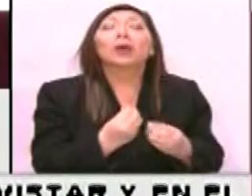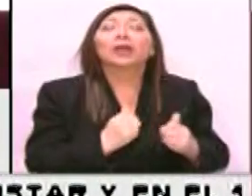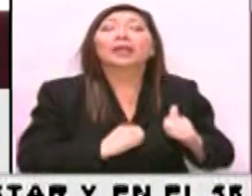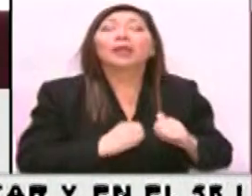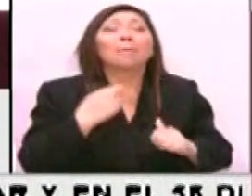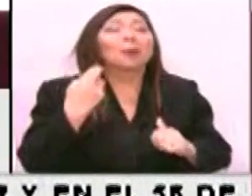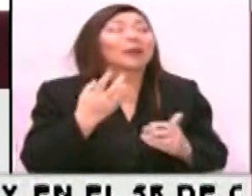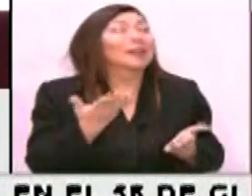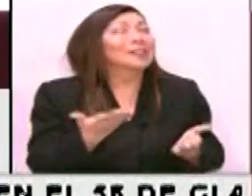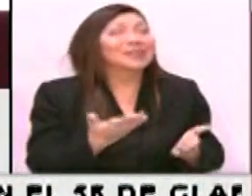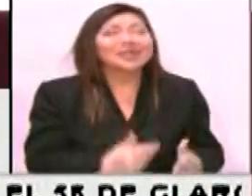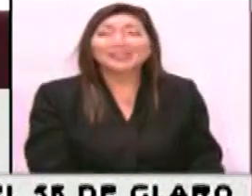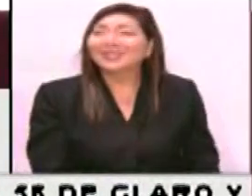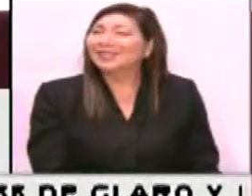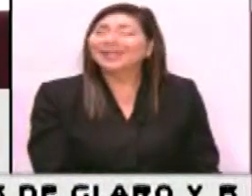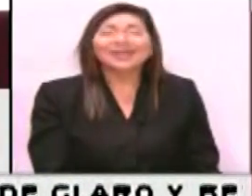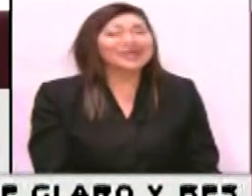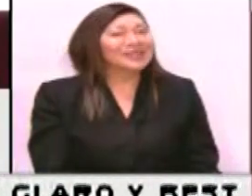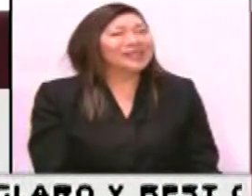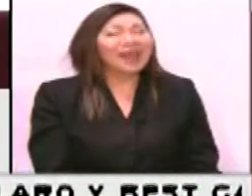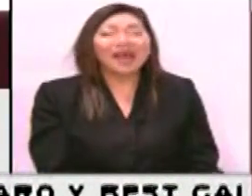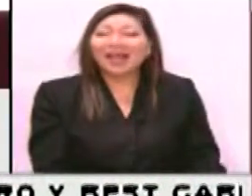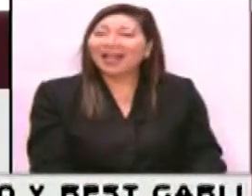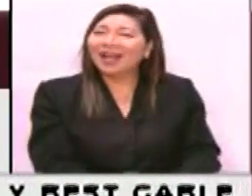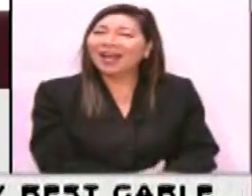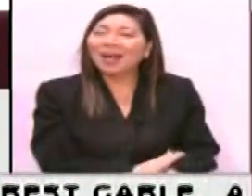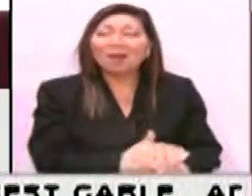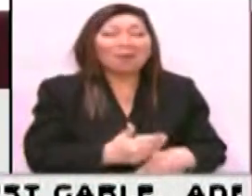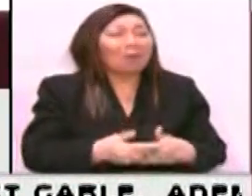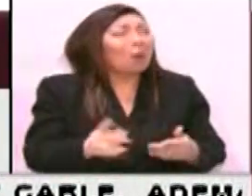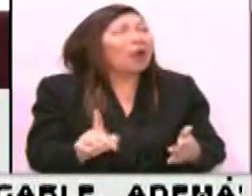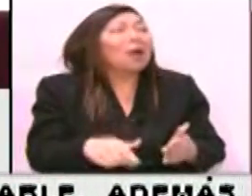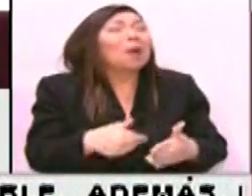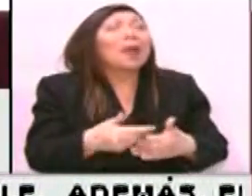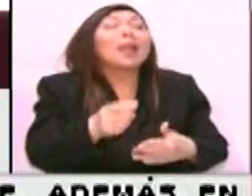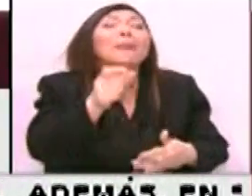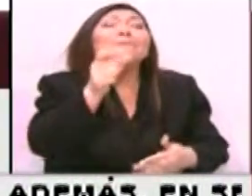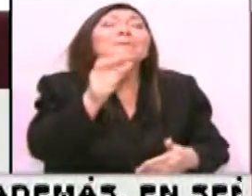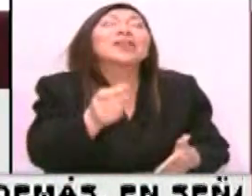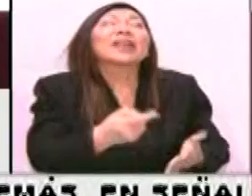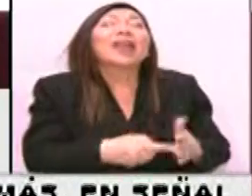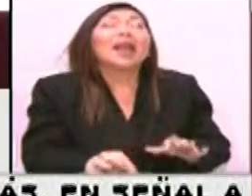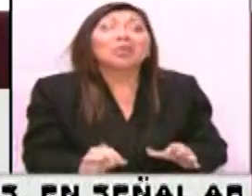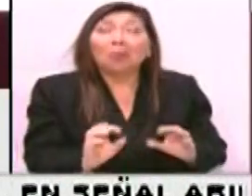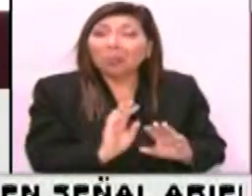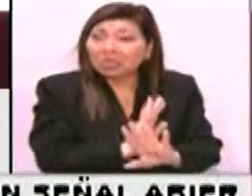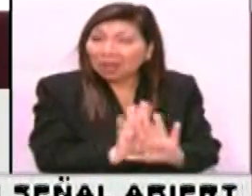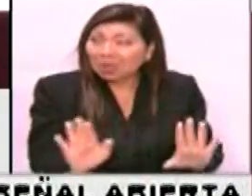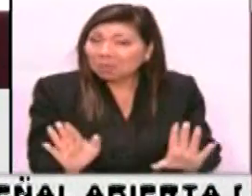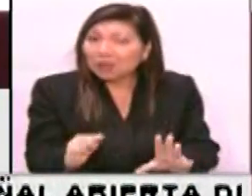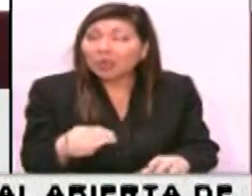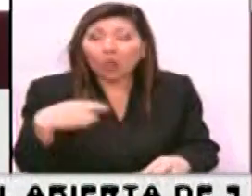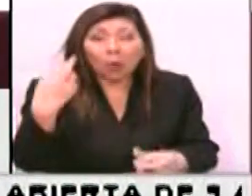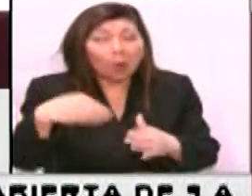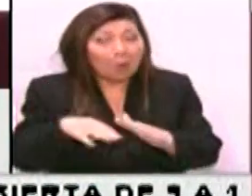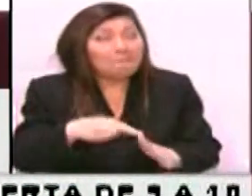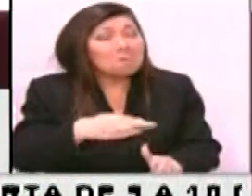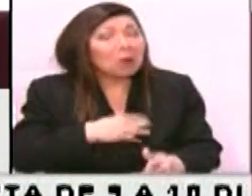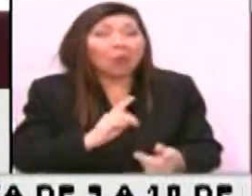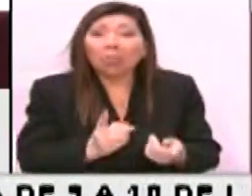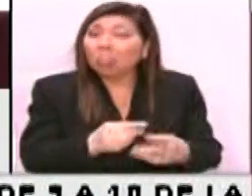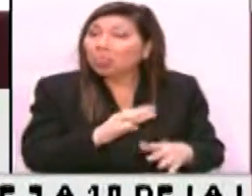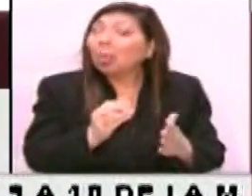actividad política es una actividad absolutamente transitoria. ¿Qué hace la persona? Termina su actividad política y vuelve a su